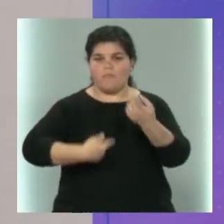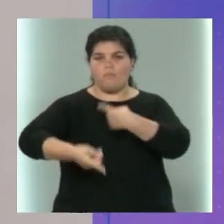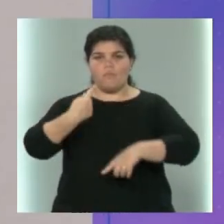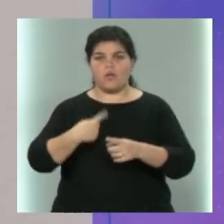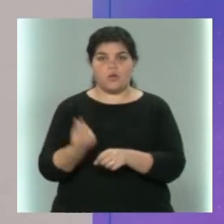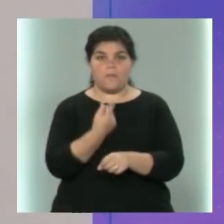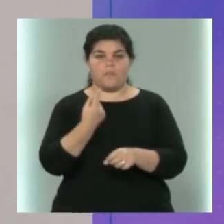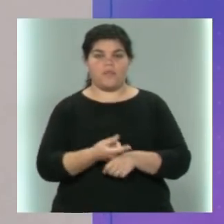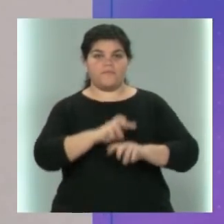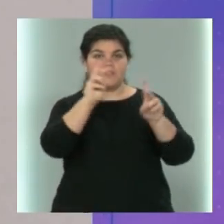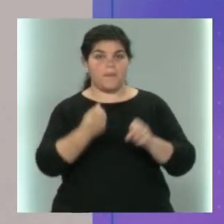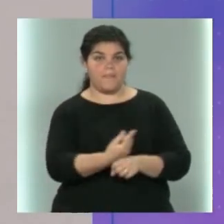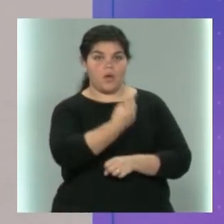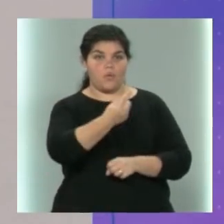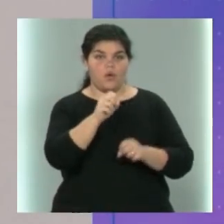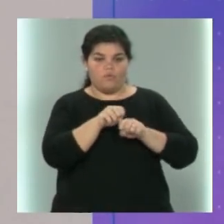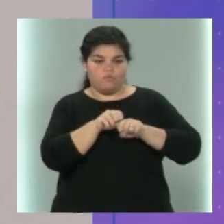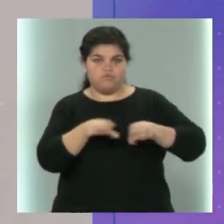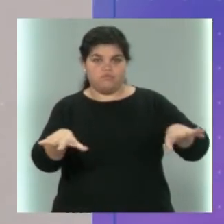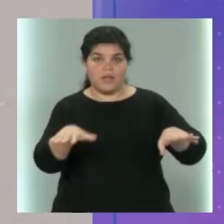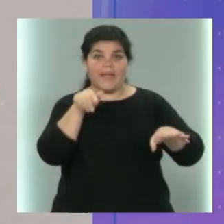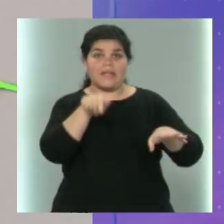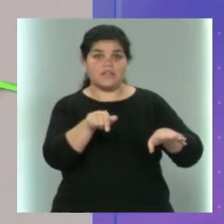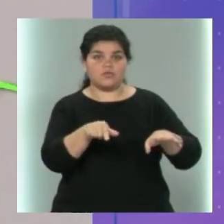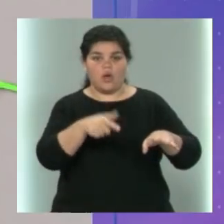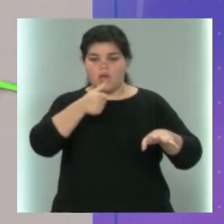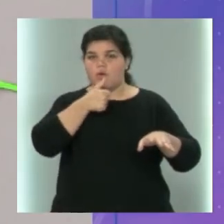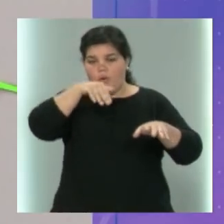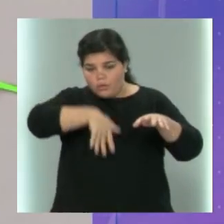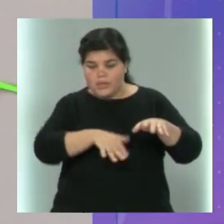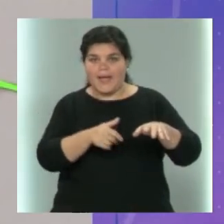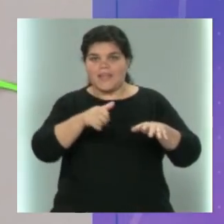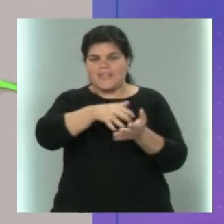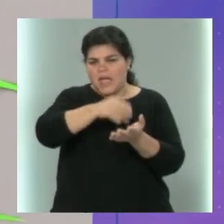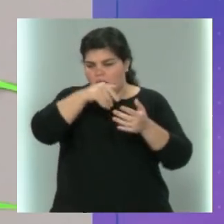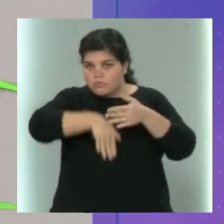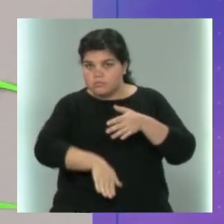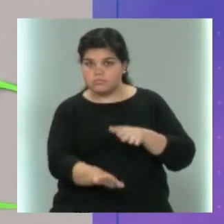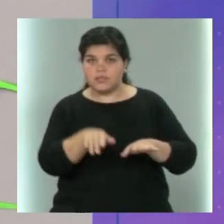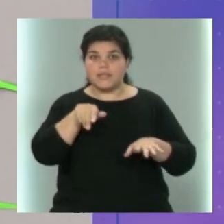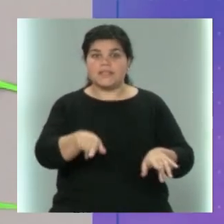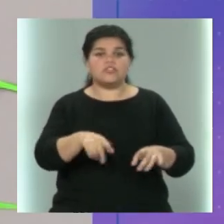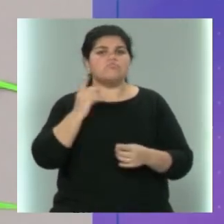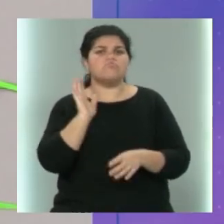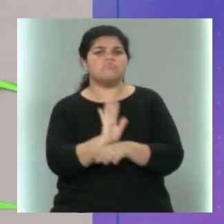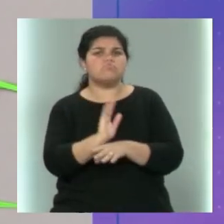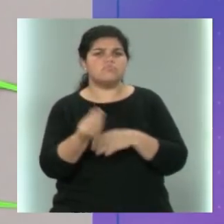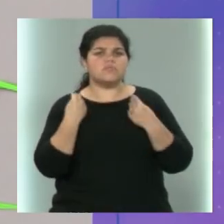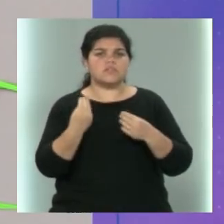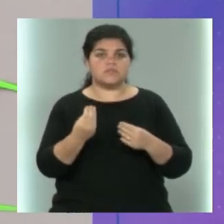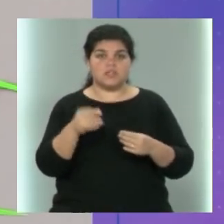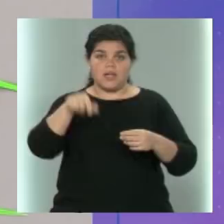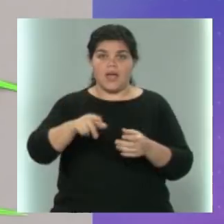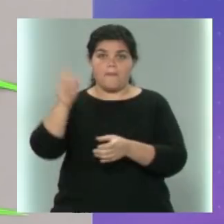Problema número 1. Las grietas causadas por esta técnica recorren el subsuelo de forma impredecible. Eso quiere decir que corremos el riesgo de conectar los yacimientos